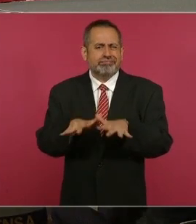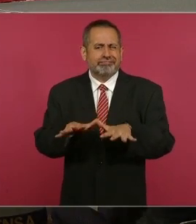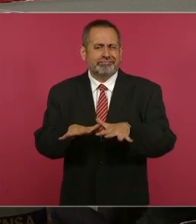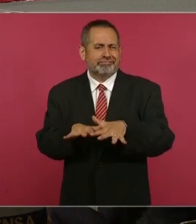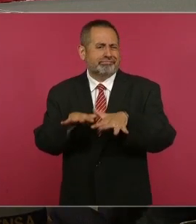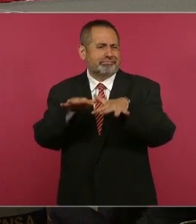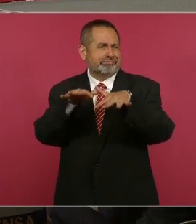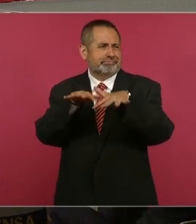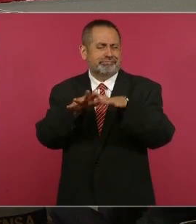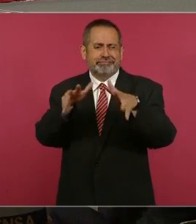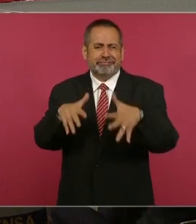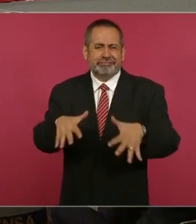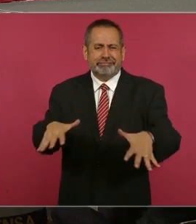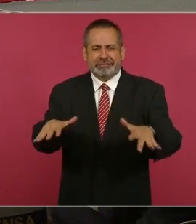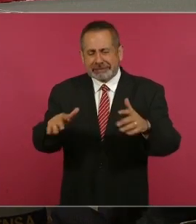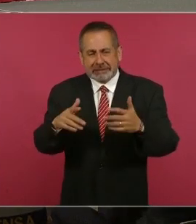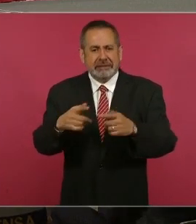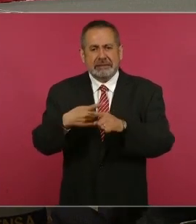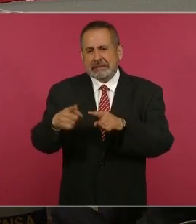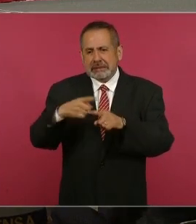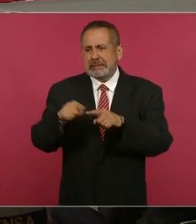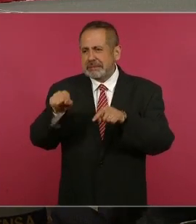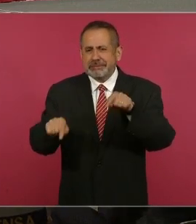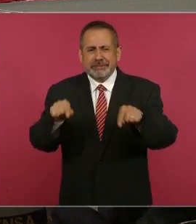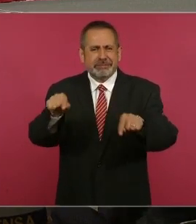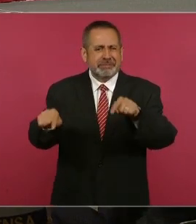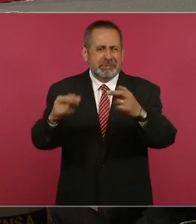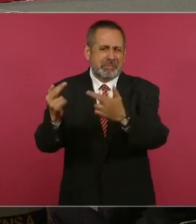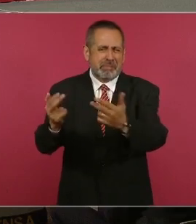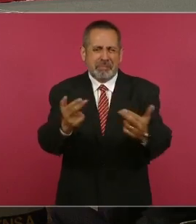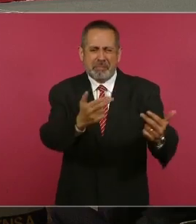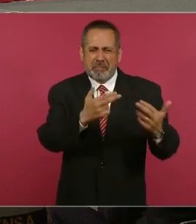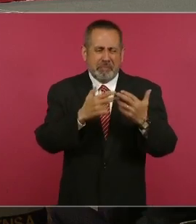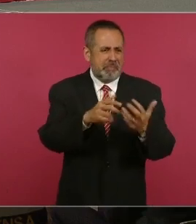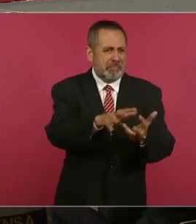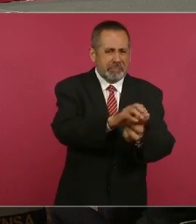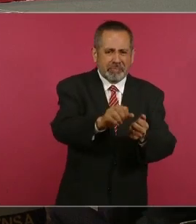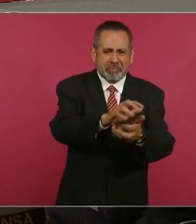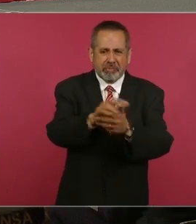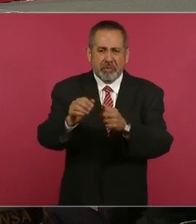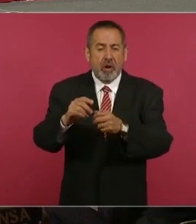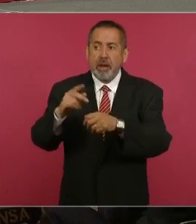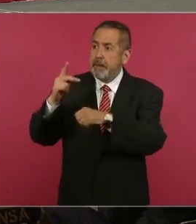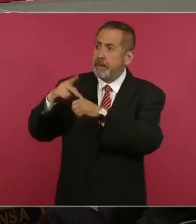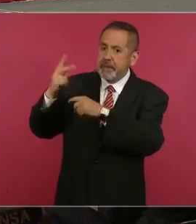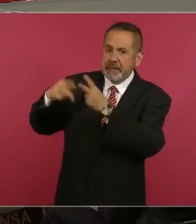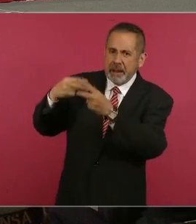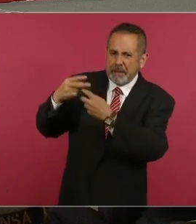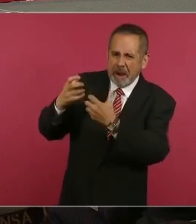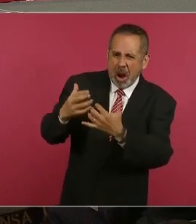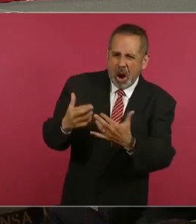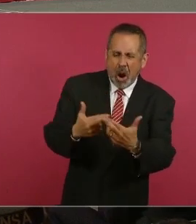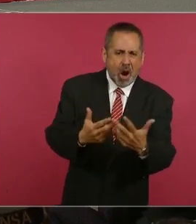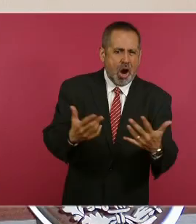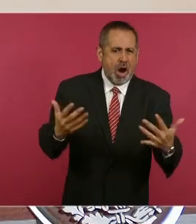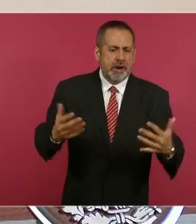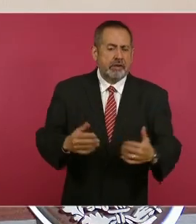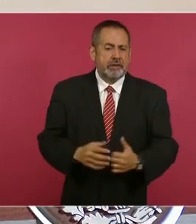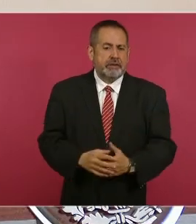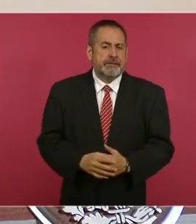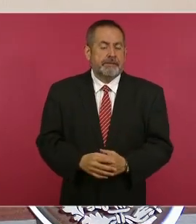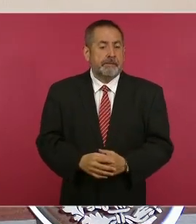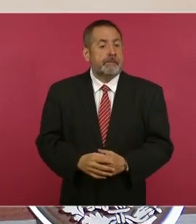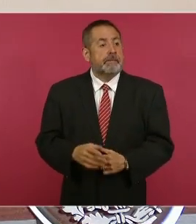como otros kilómetros en donde hubo afectaciones por caídas de rotas. Aquí